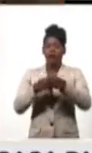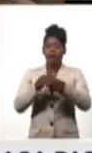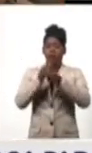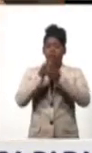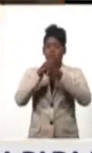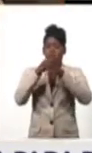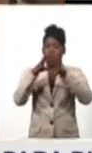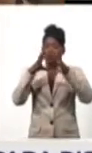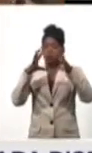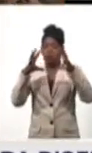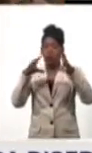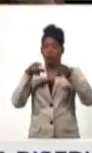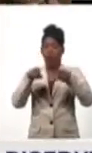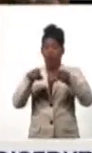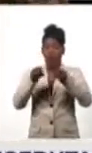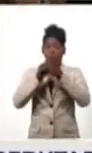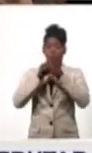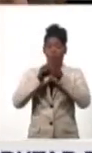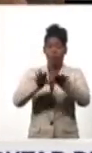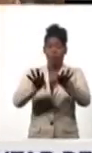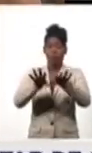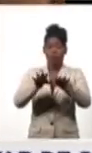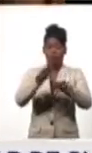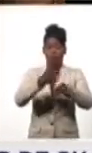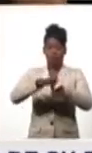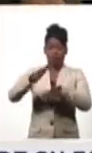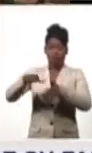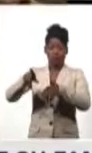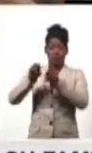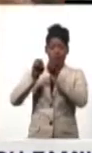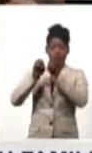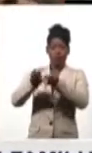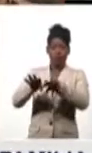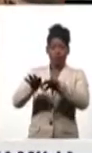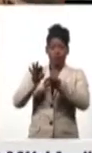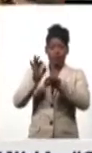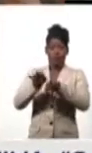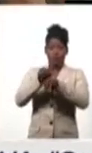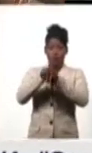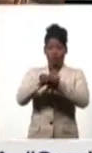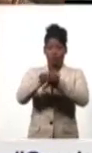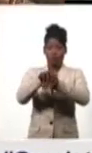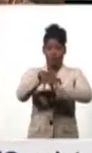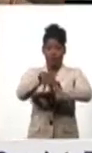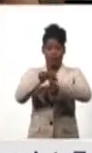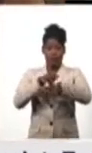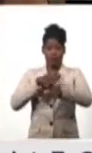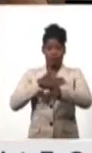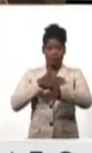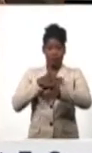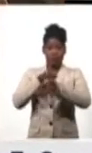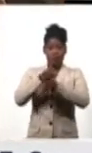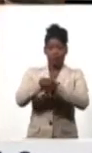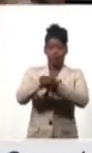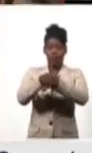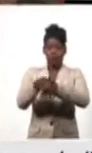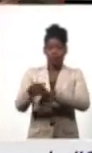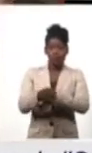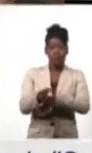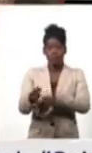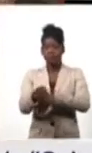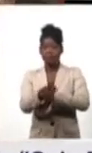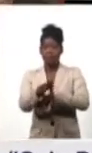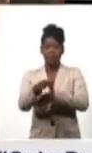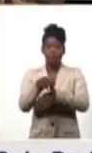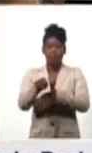contaminación por esos desechos sólidos en todas las zonas costeras es importante. Y también, por ejemplo, el manejo